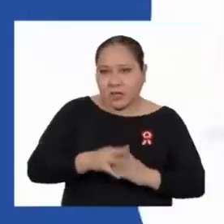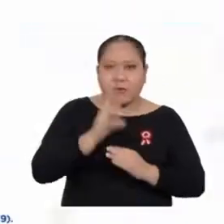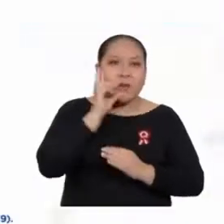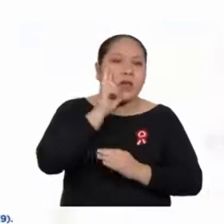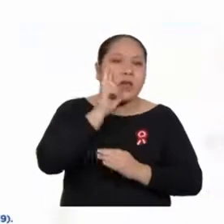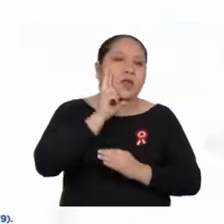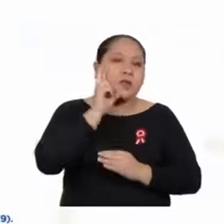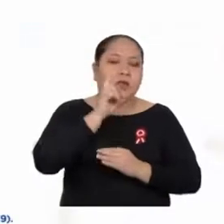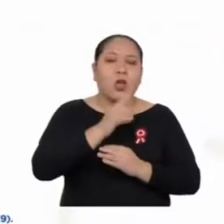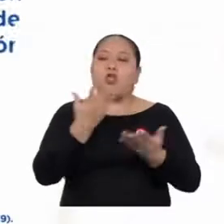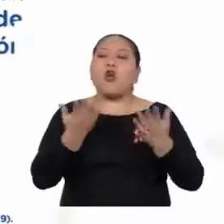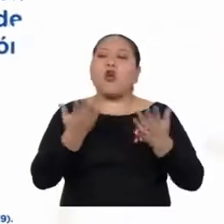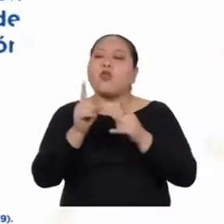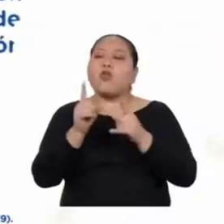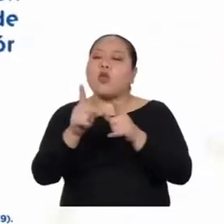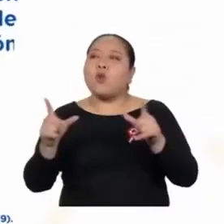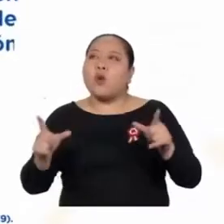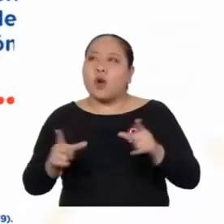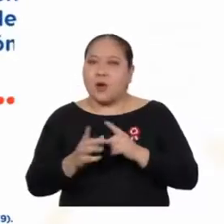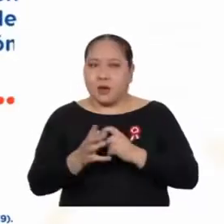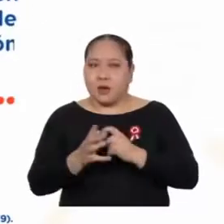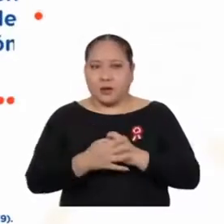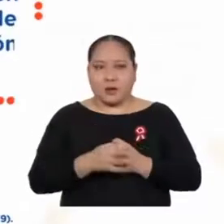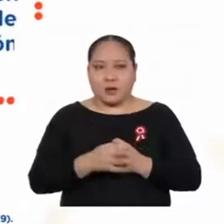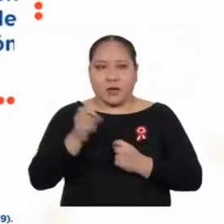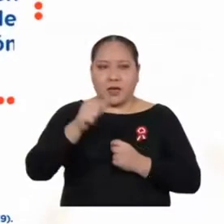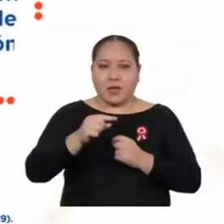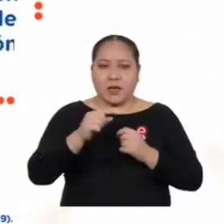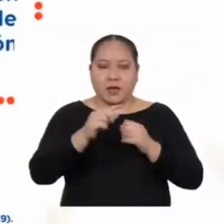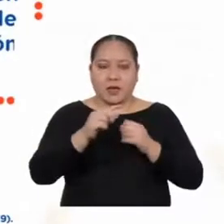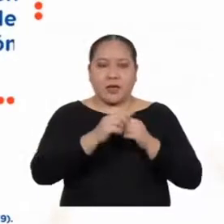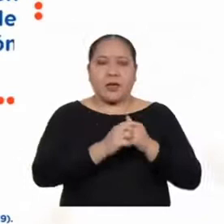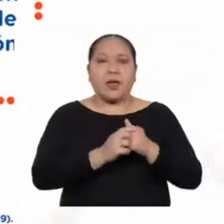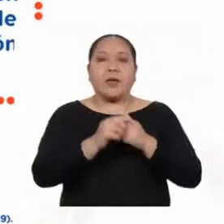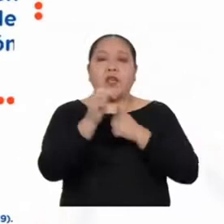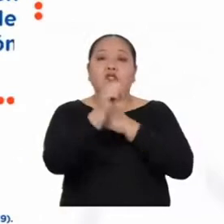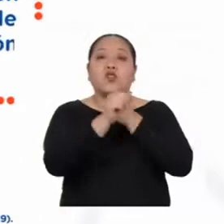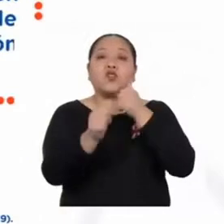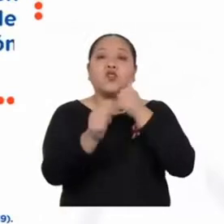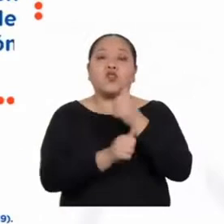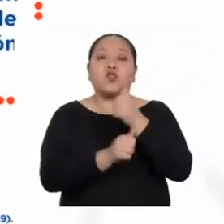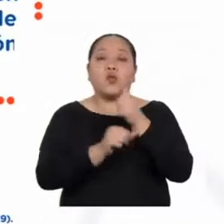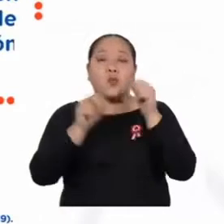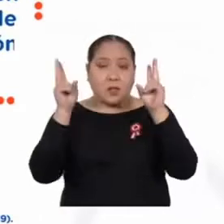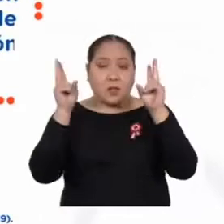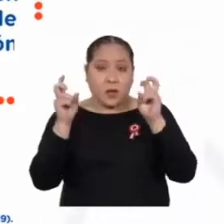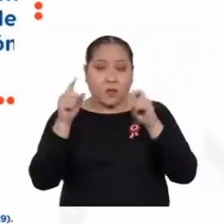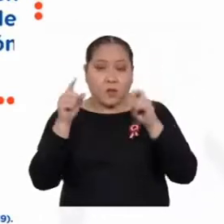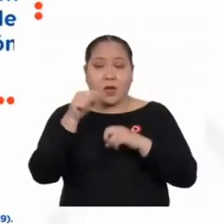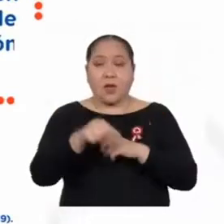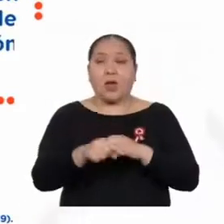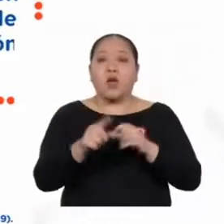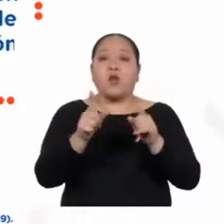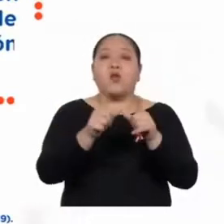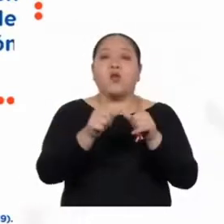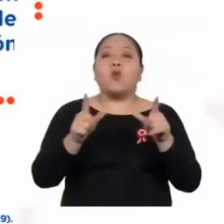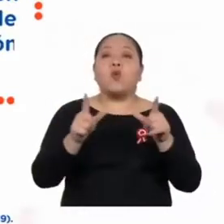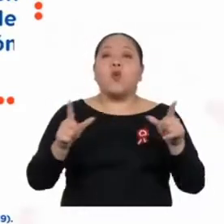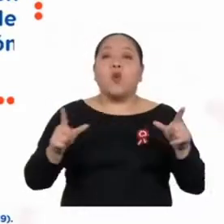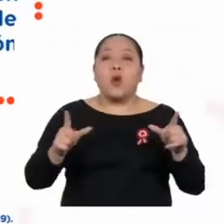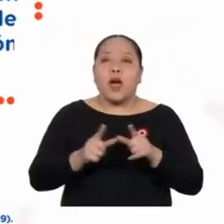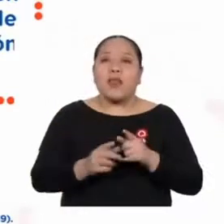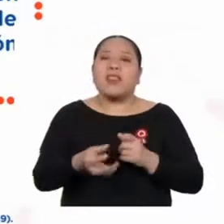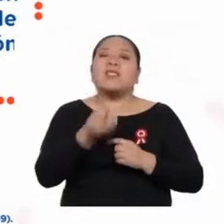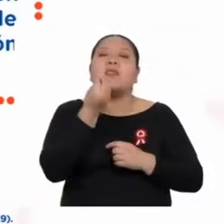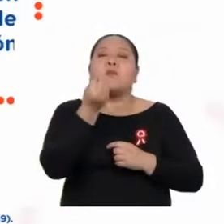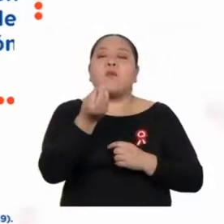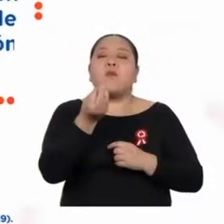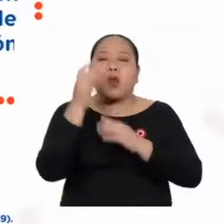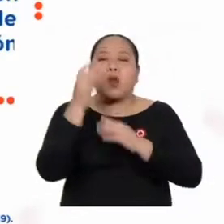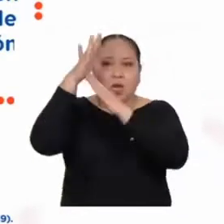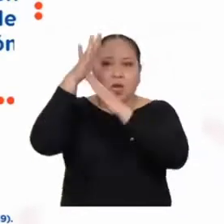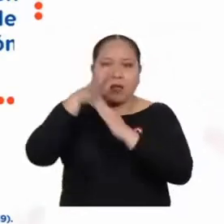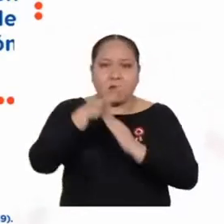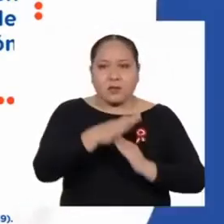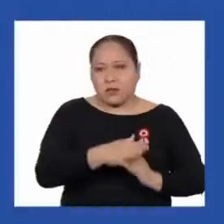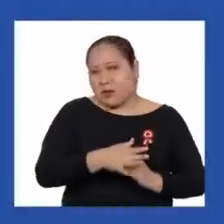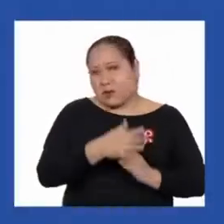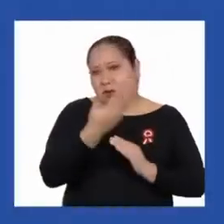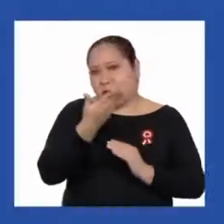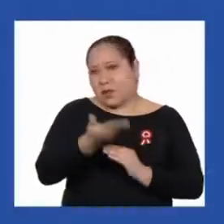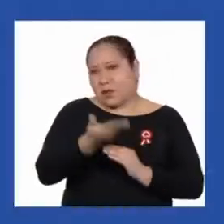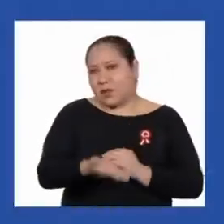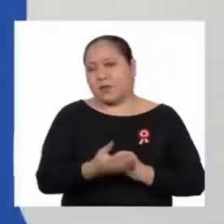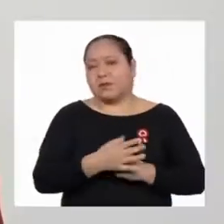produce. Entonces, mi subtema sería causas y lugares donde ocurren situaciones de